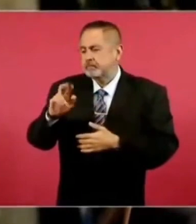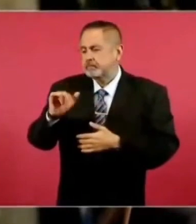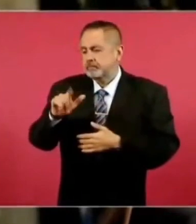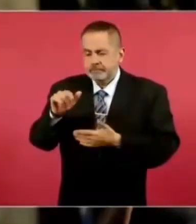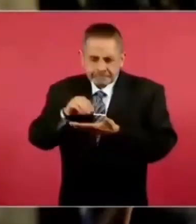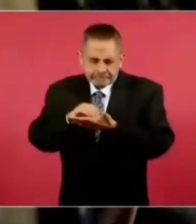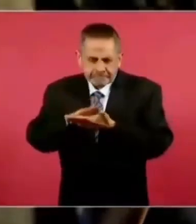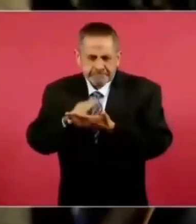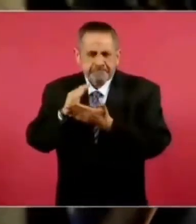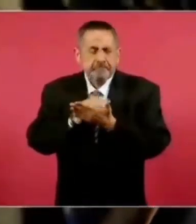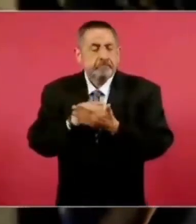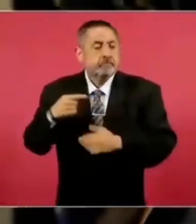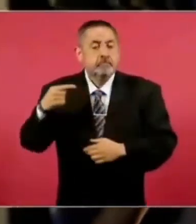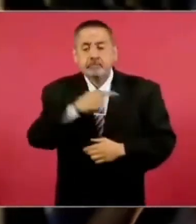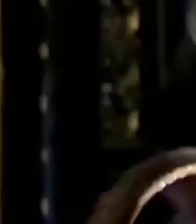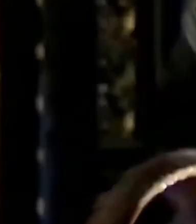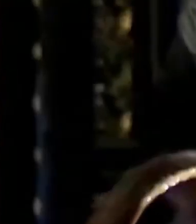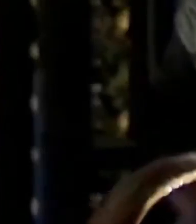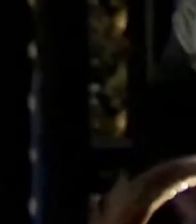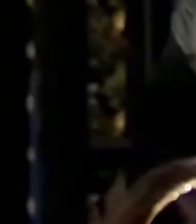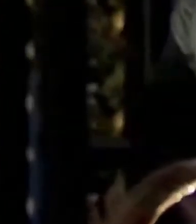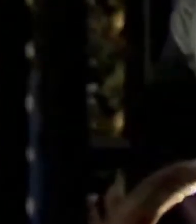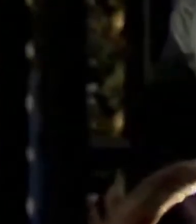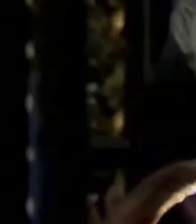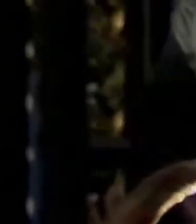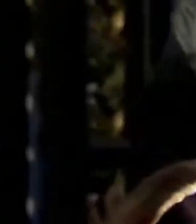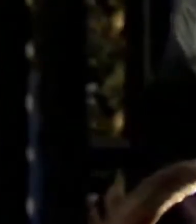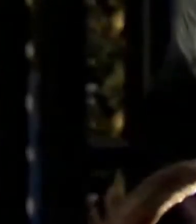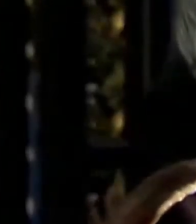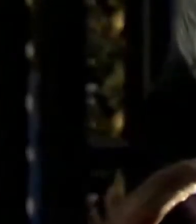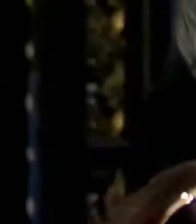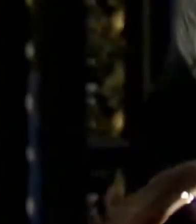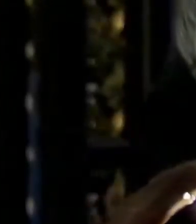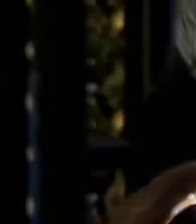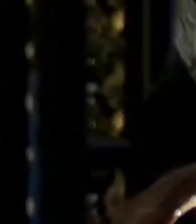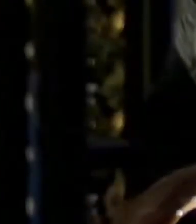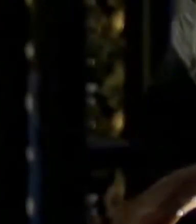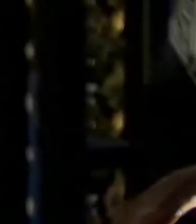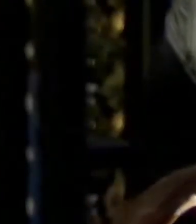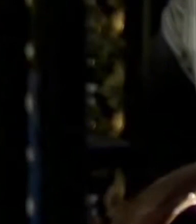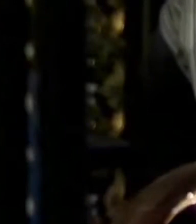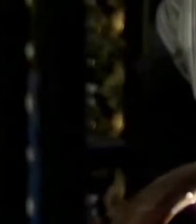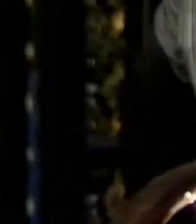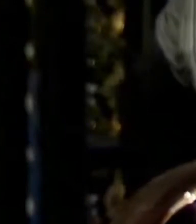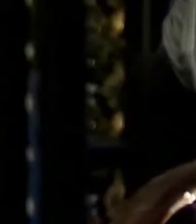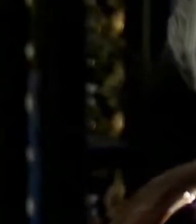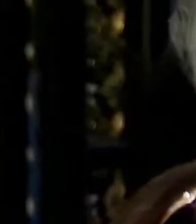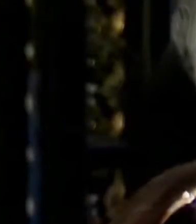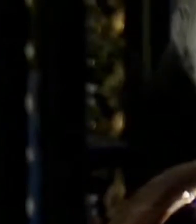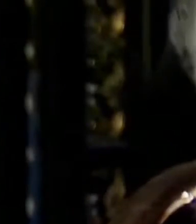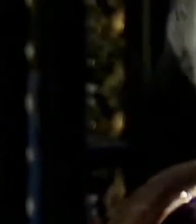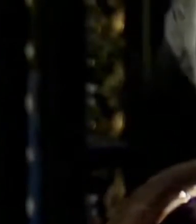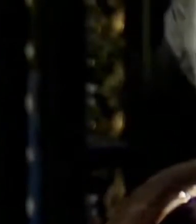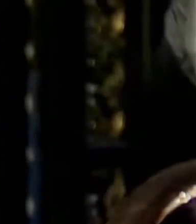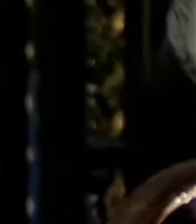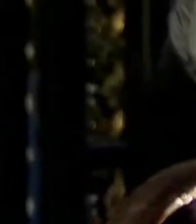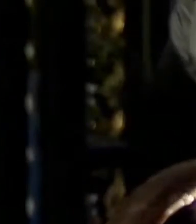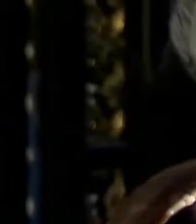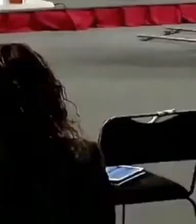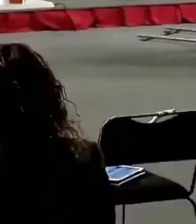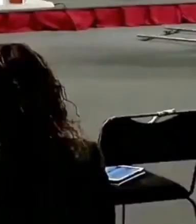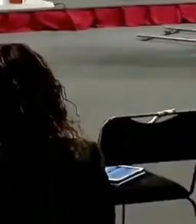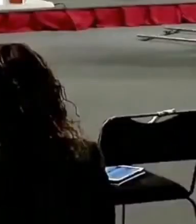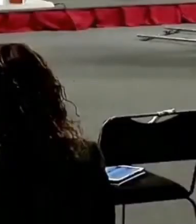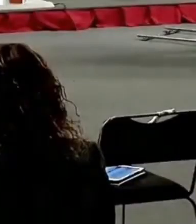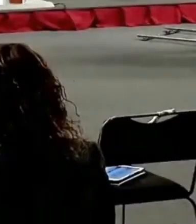que la Suprema Corte de Justicia de la Nación, y este cerco informativo precisamente deriva de eso que denominaron la Corte